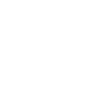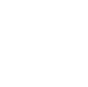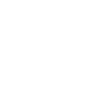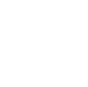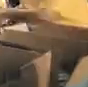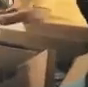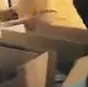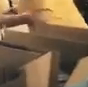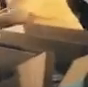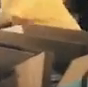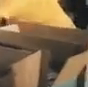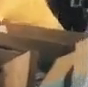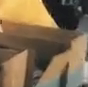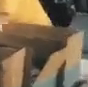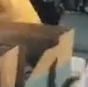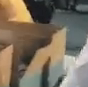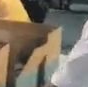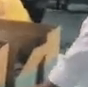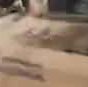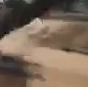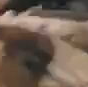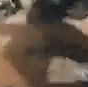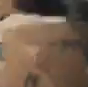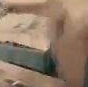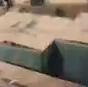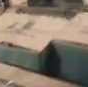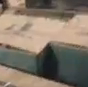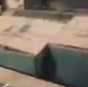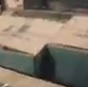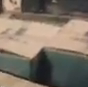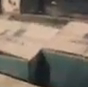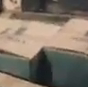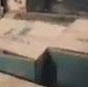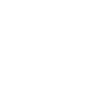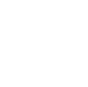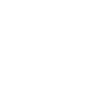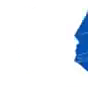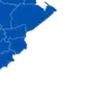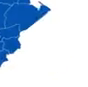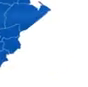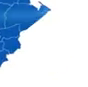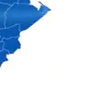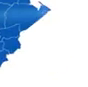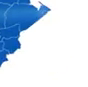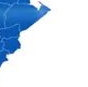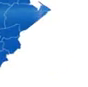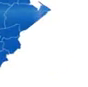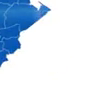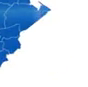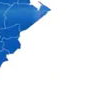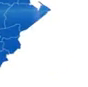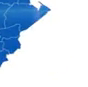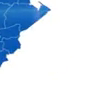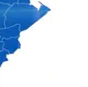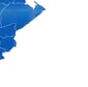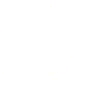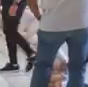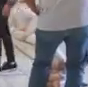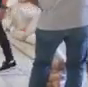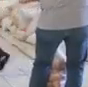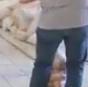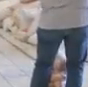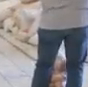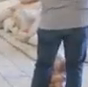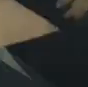guatemala por ti el gobierno del doctor alejandro giammatei ha destinado más de 13 mil millones de quetzales